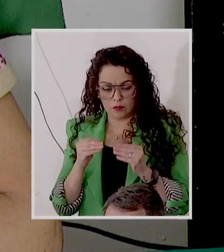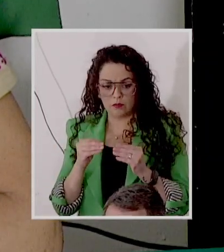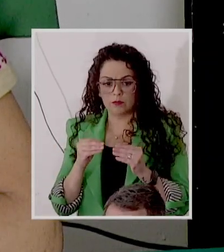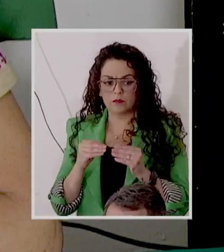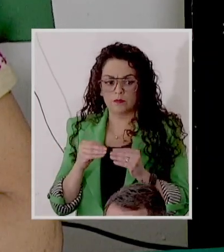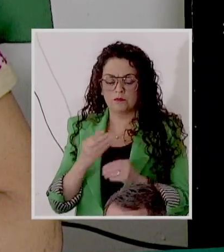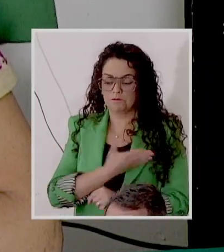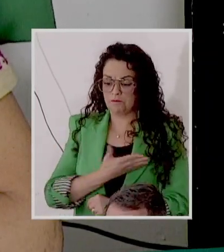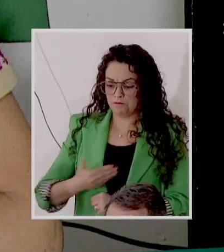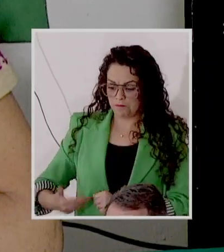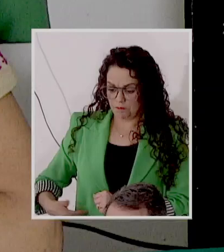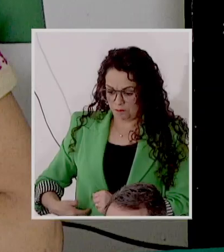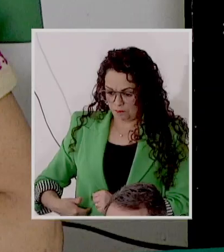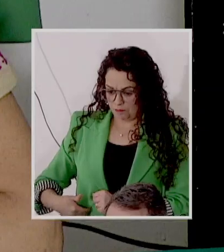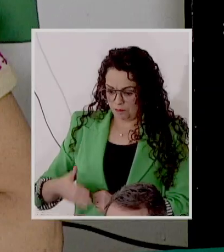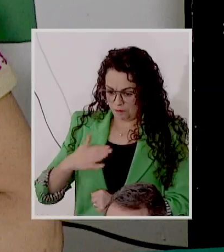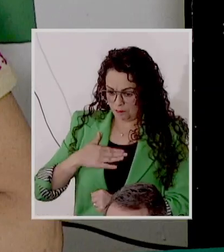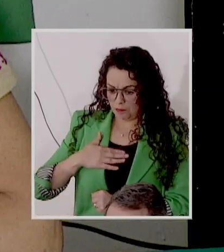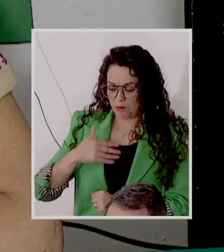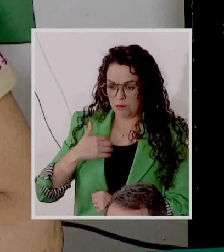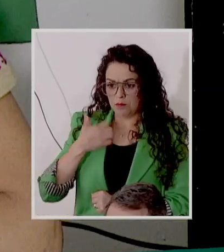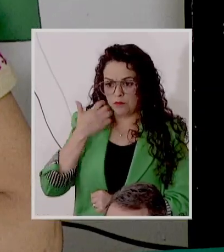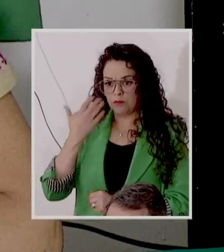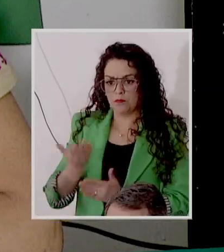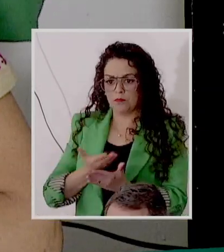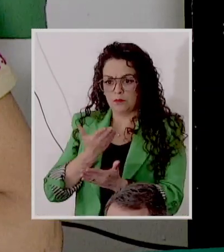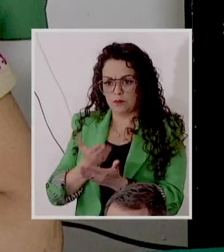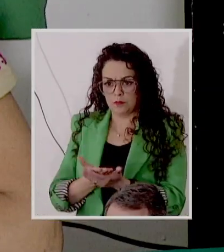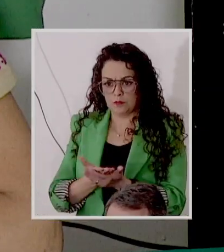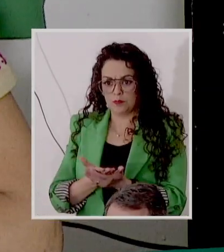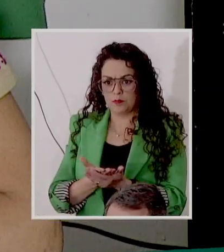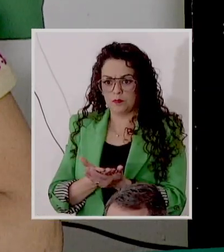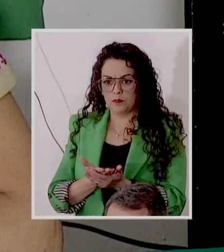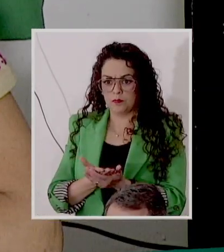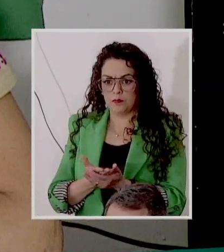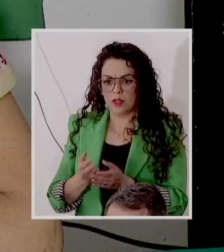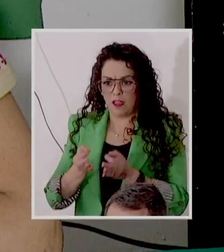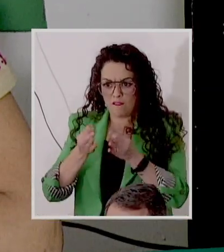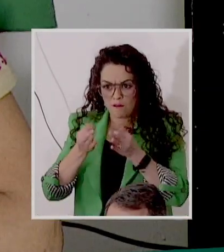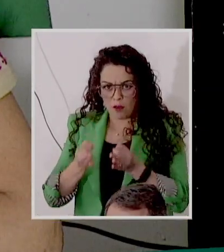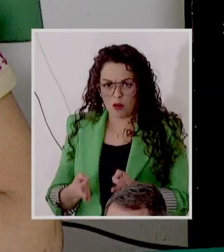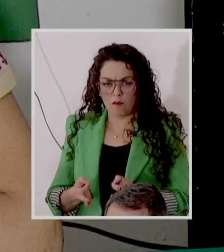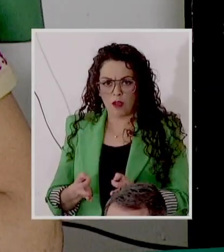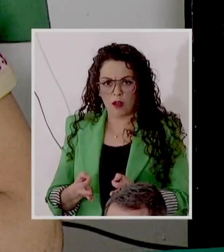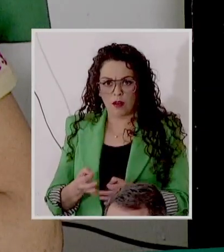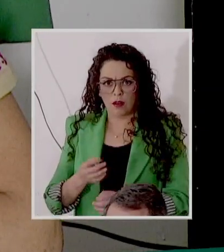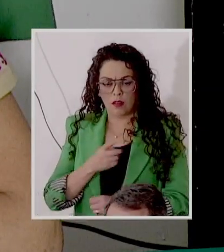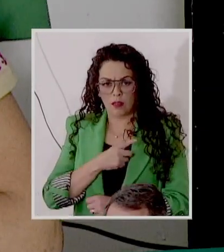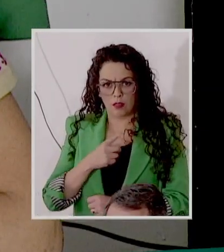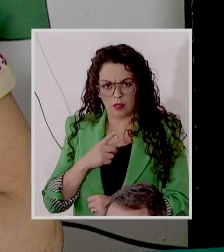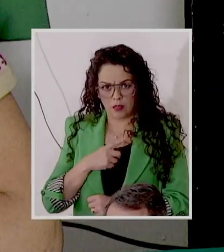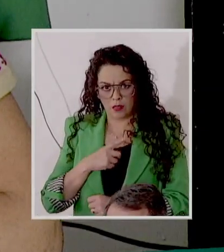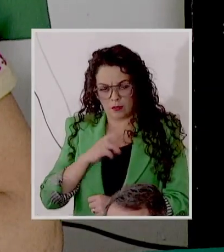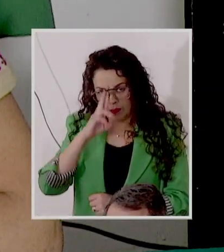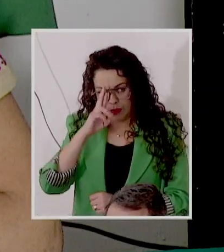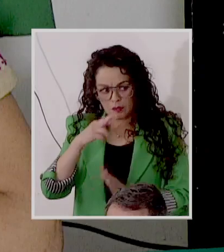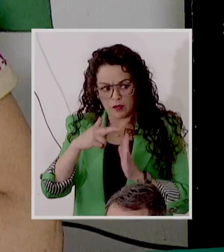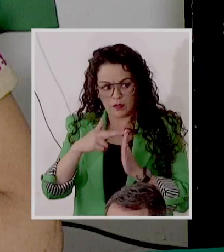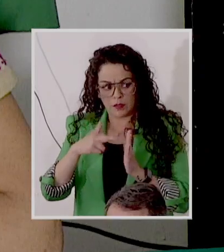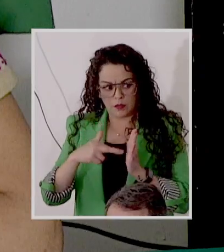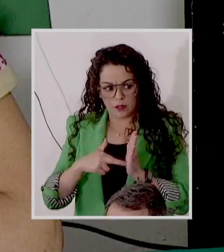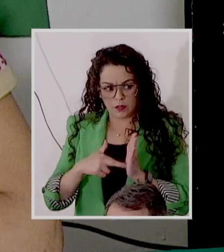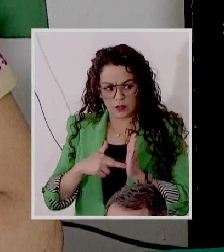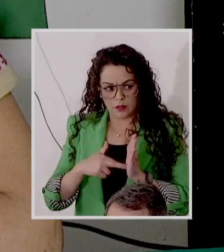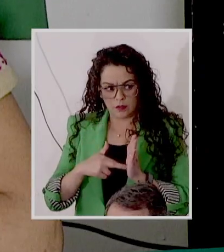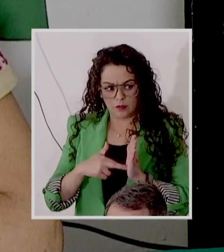presidencia propone formalizar en los hechos que se discuta y se participe con base en las reglas que se aplican